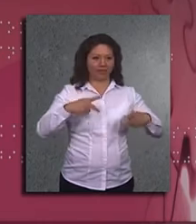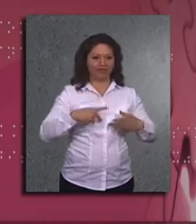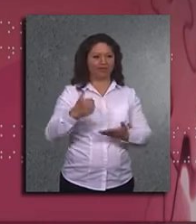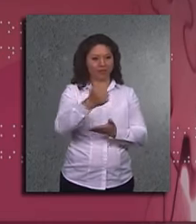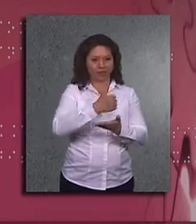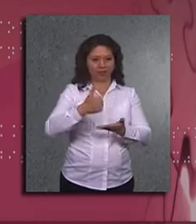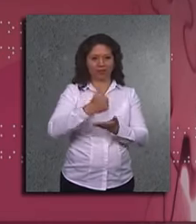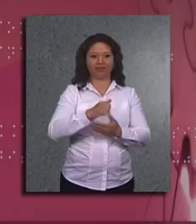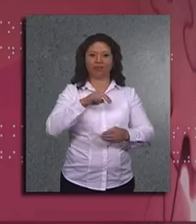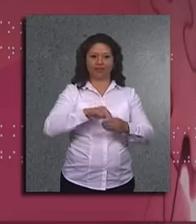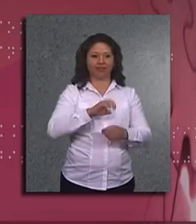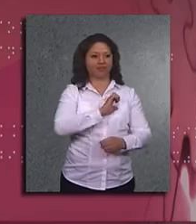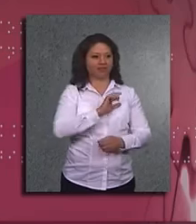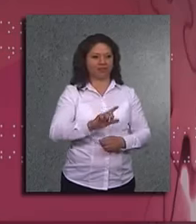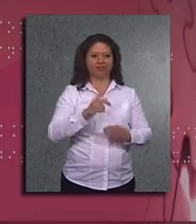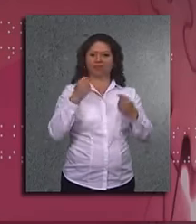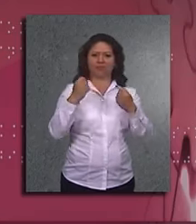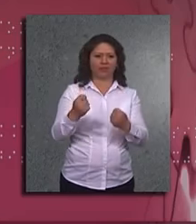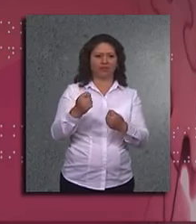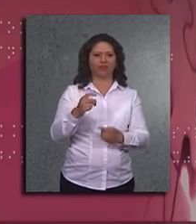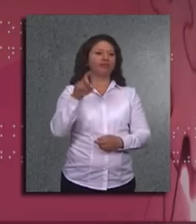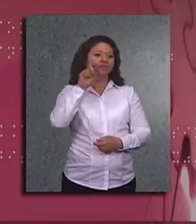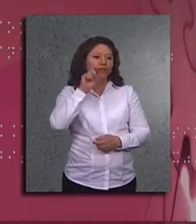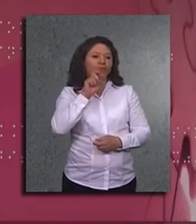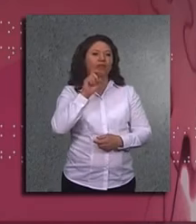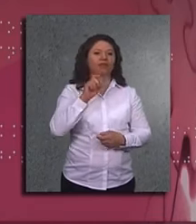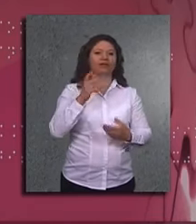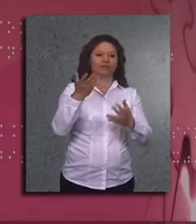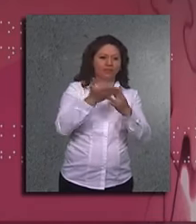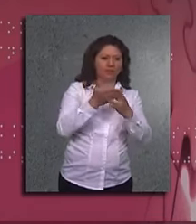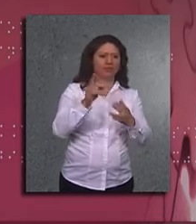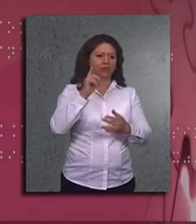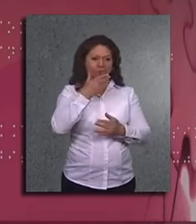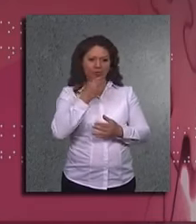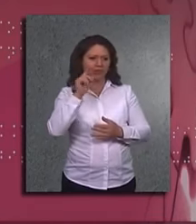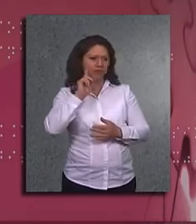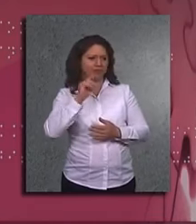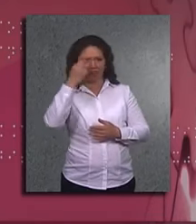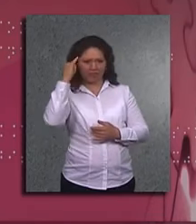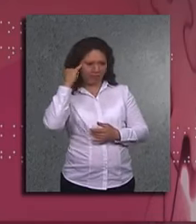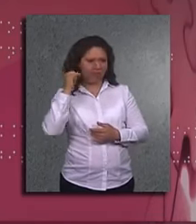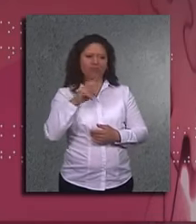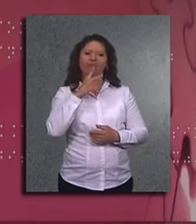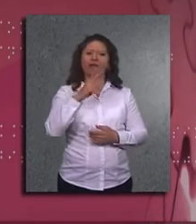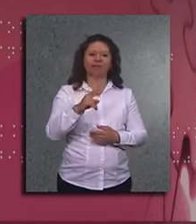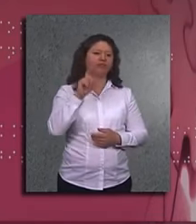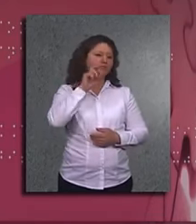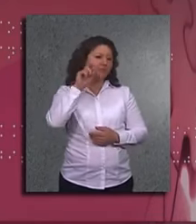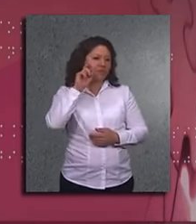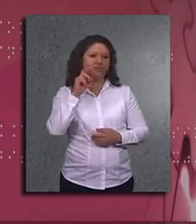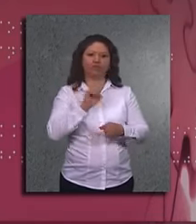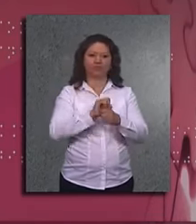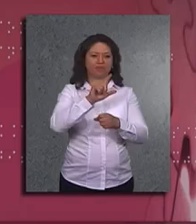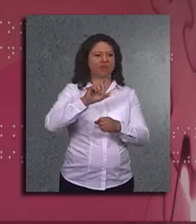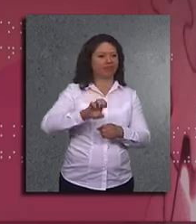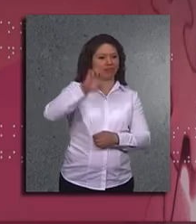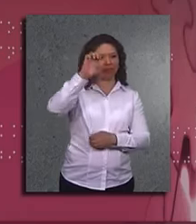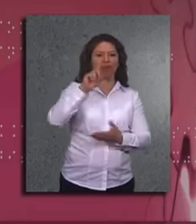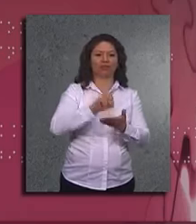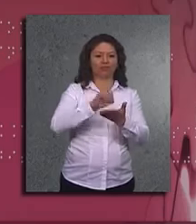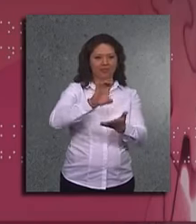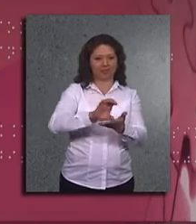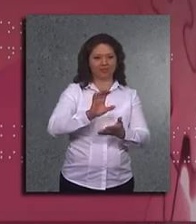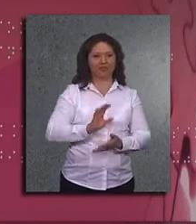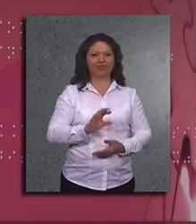la ciudadanía en general, sin importar sexo, género, etnia, condición social, preferencias sexuales, edad